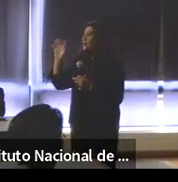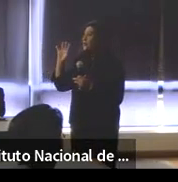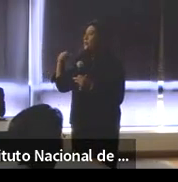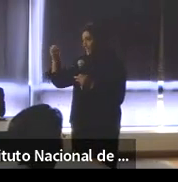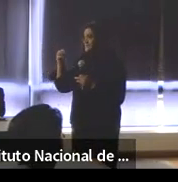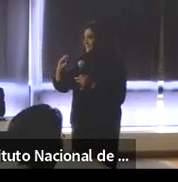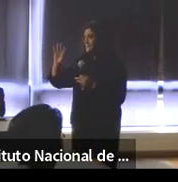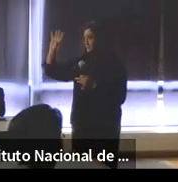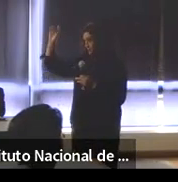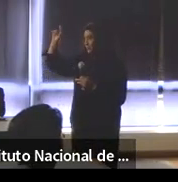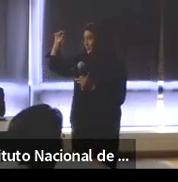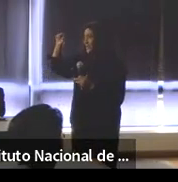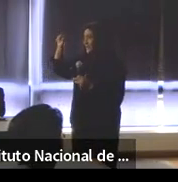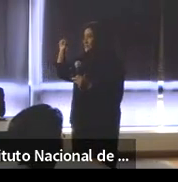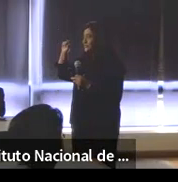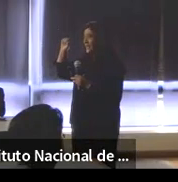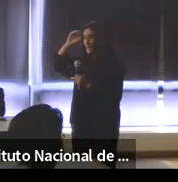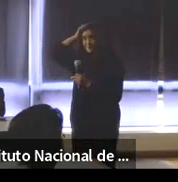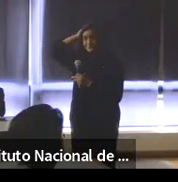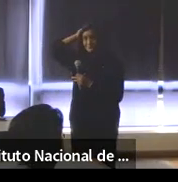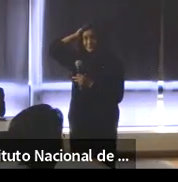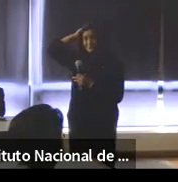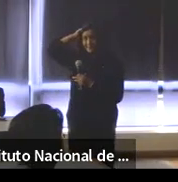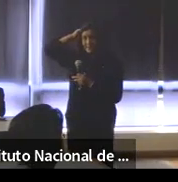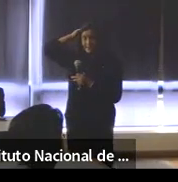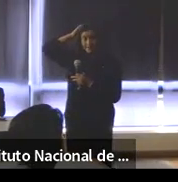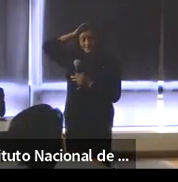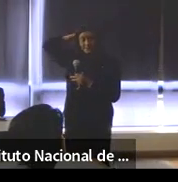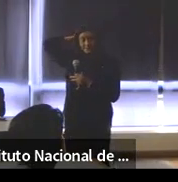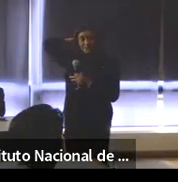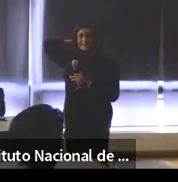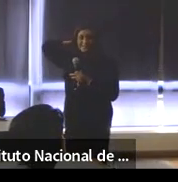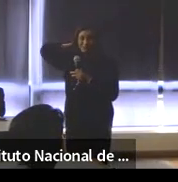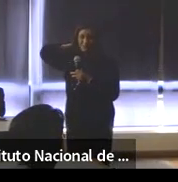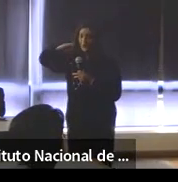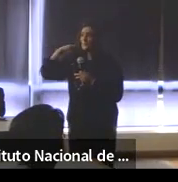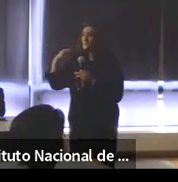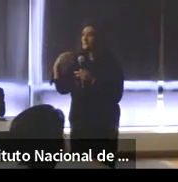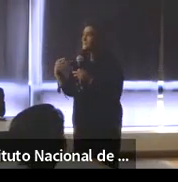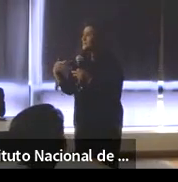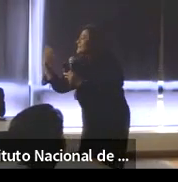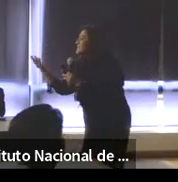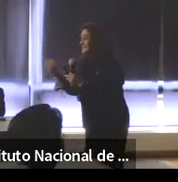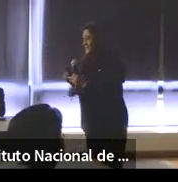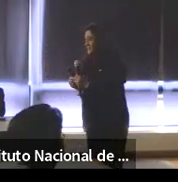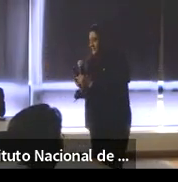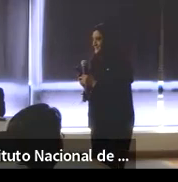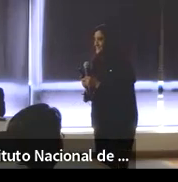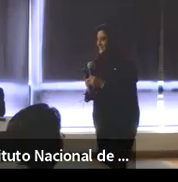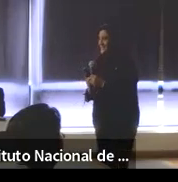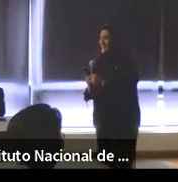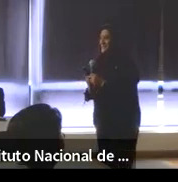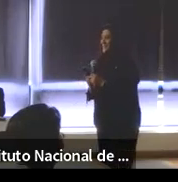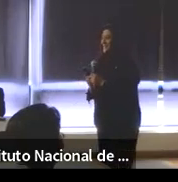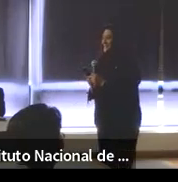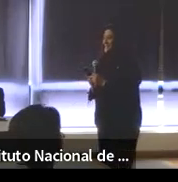solo cumples porque es una pues no quiere decir instrucción pero es una invitación